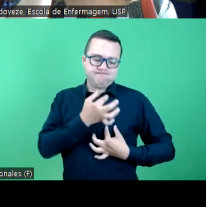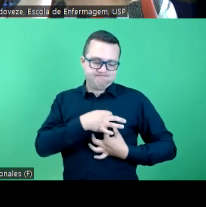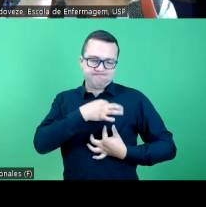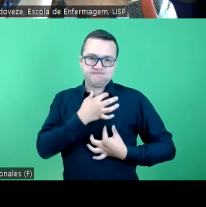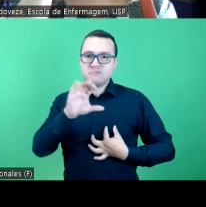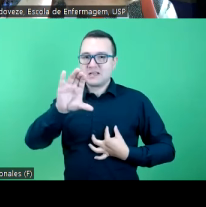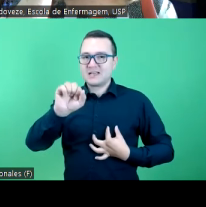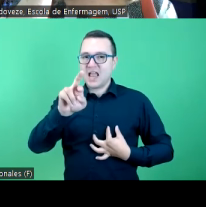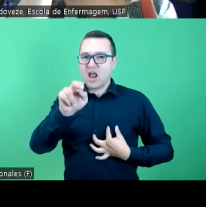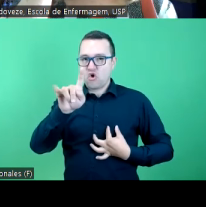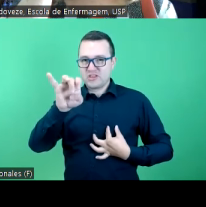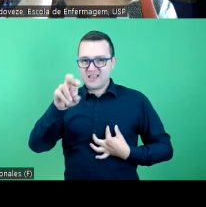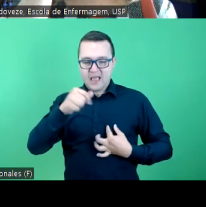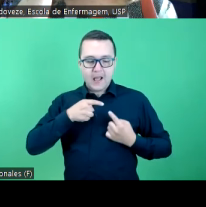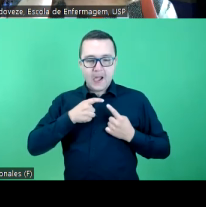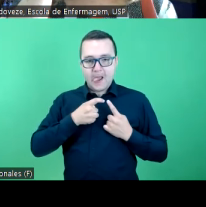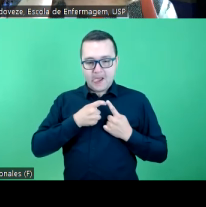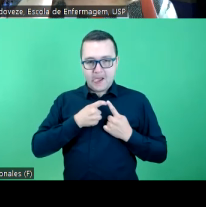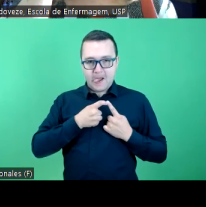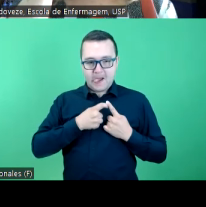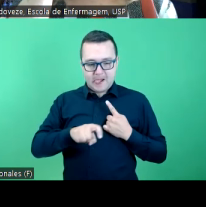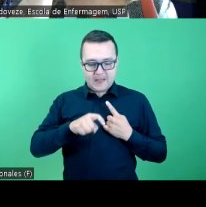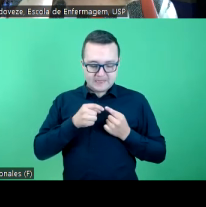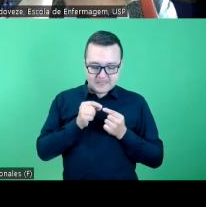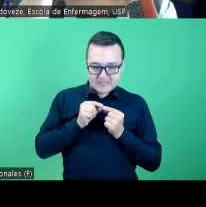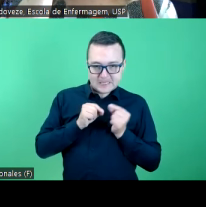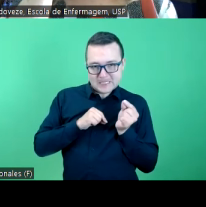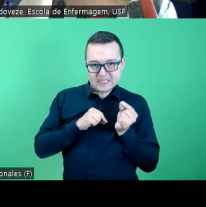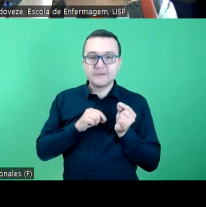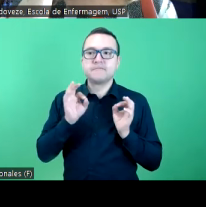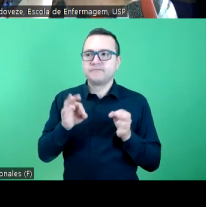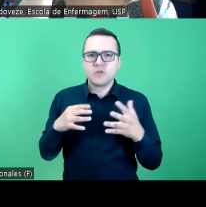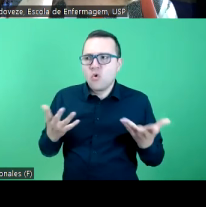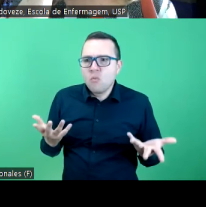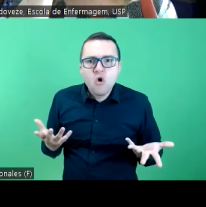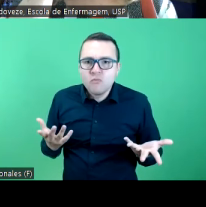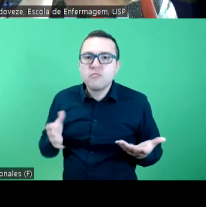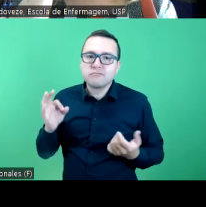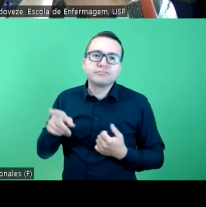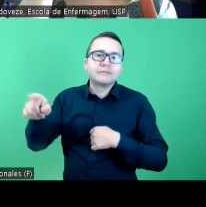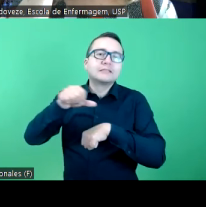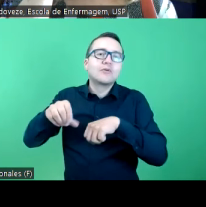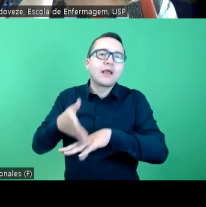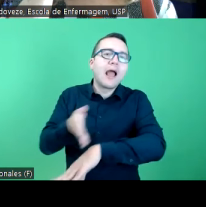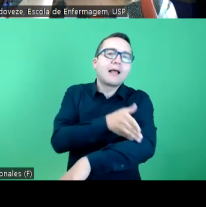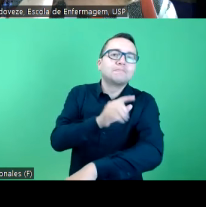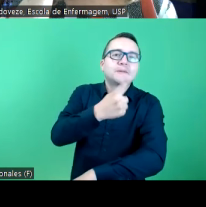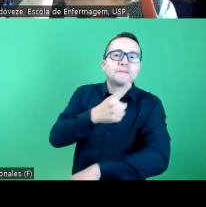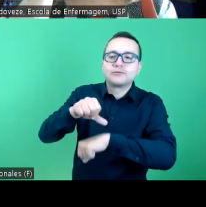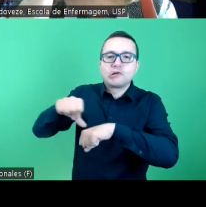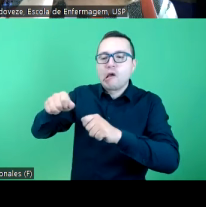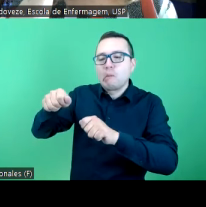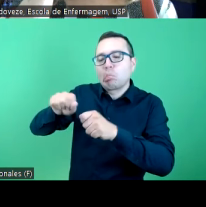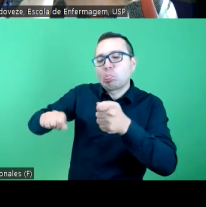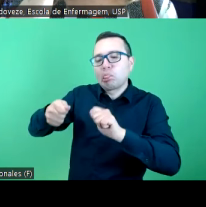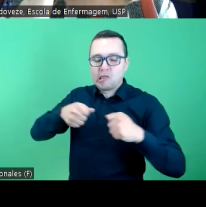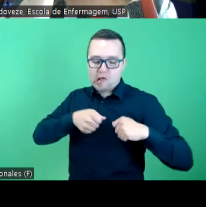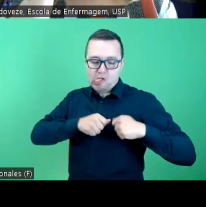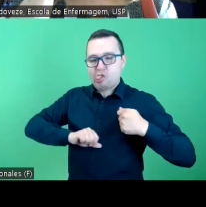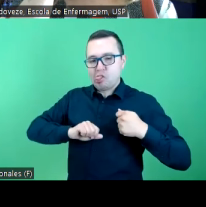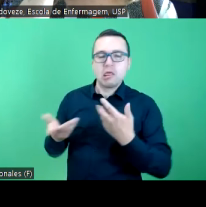la operación de amígdalas. Acá no tenemos un solo responsable. Tenemos una cadena de